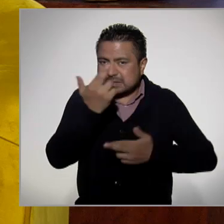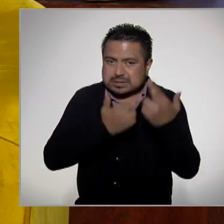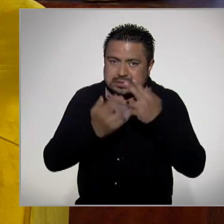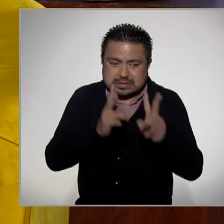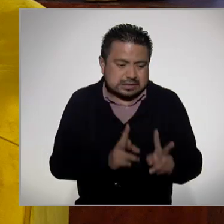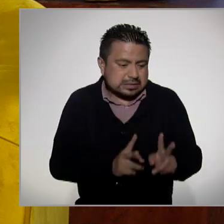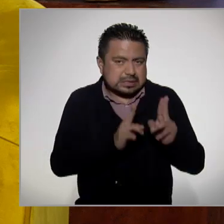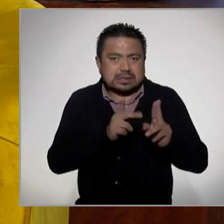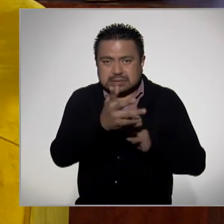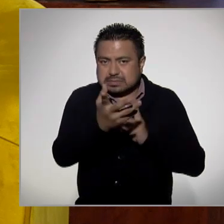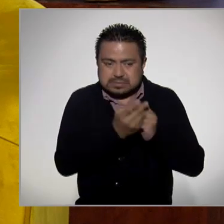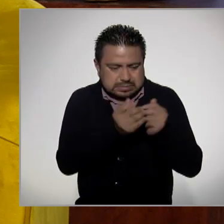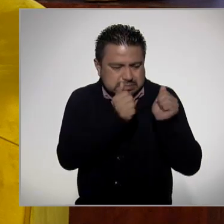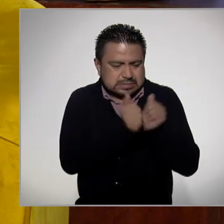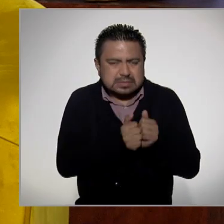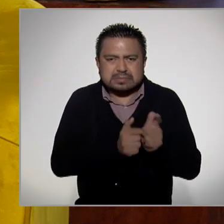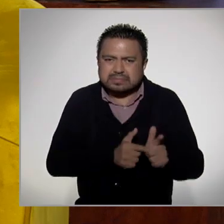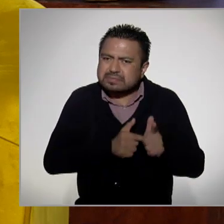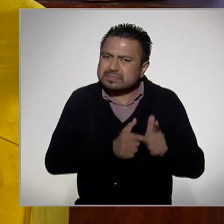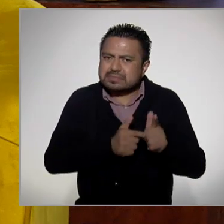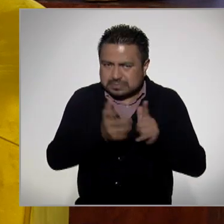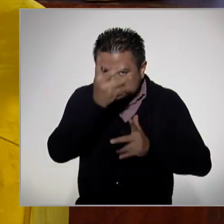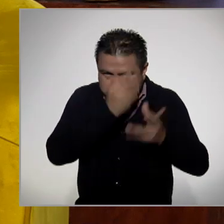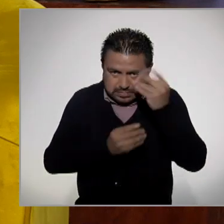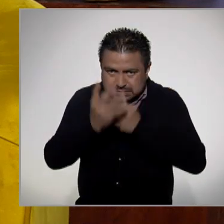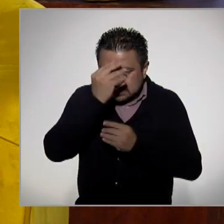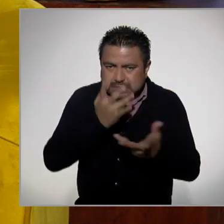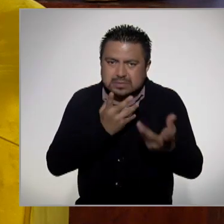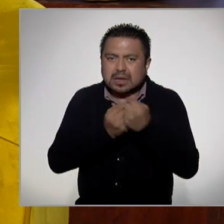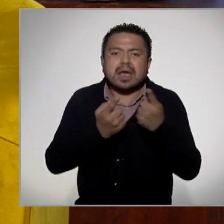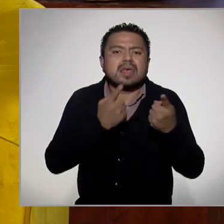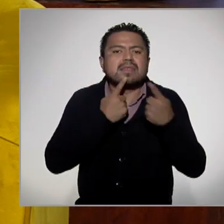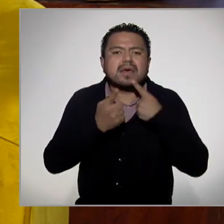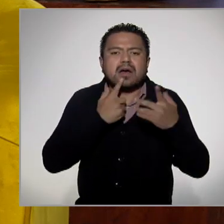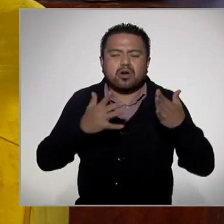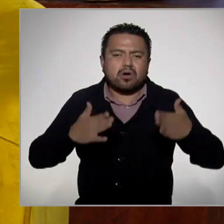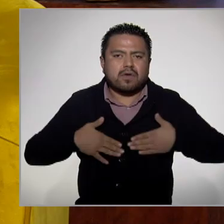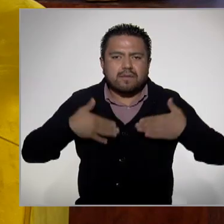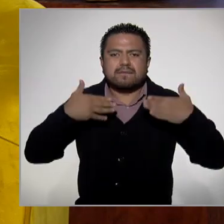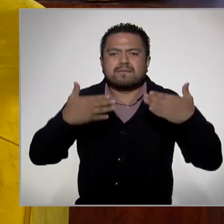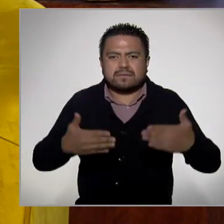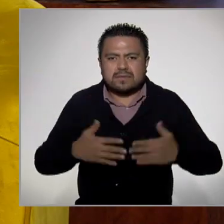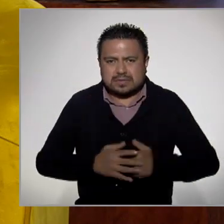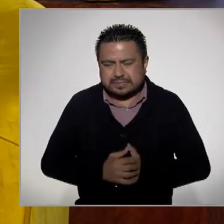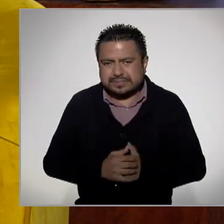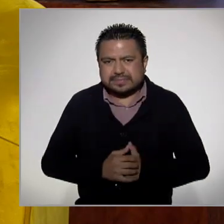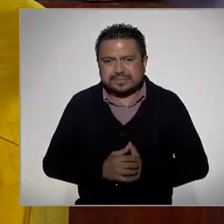corte que desee a seguir aprendiendo con nosotros aquí en diálogos en confianza